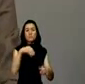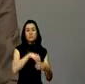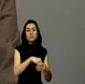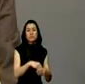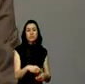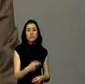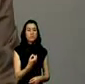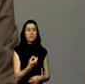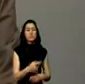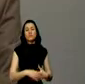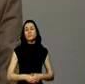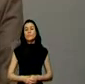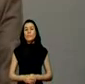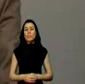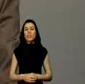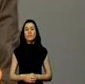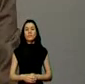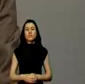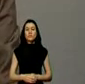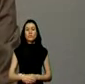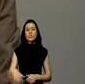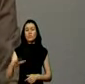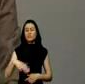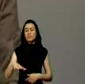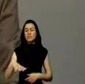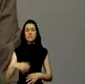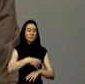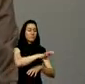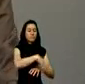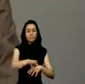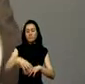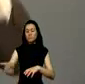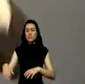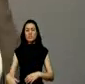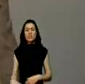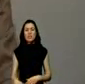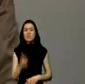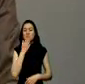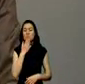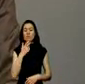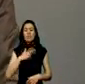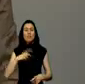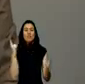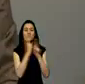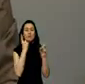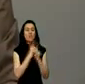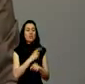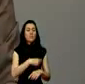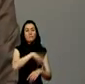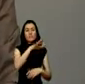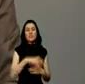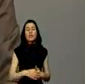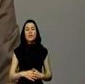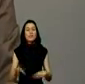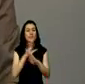están divididas en distintas plantas, hay despachos de magistrados por todos lados, la fiscalía está, creo que son en tres actuaciones. esto desaparece.